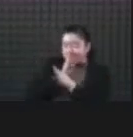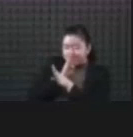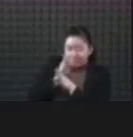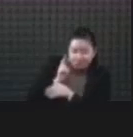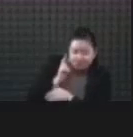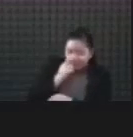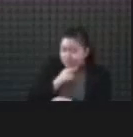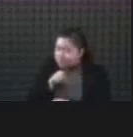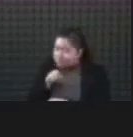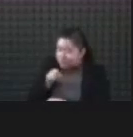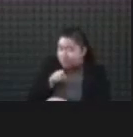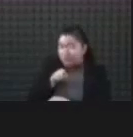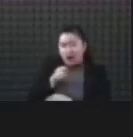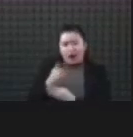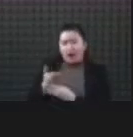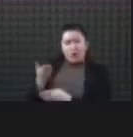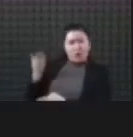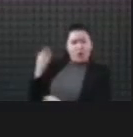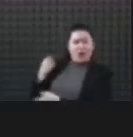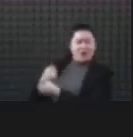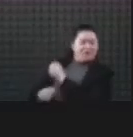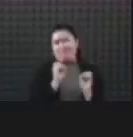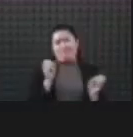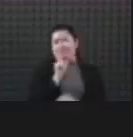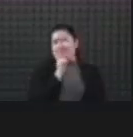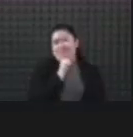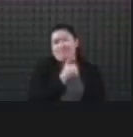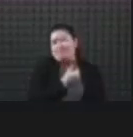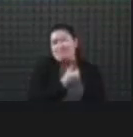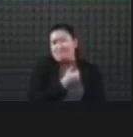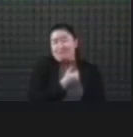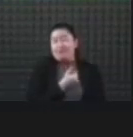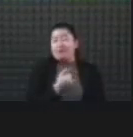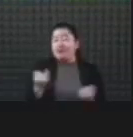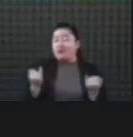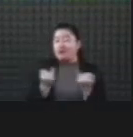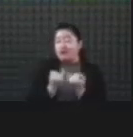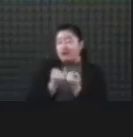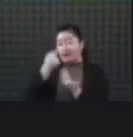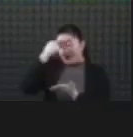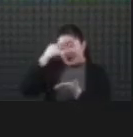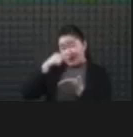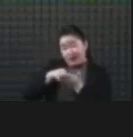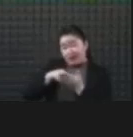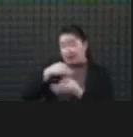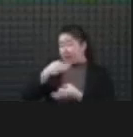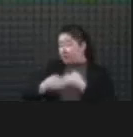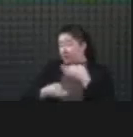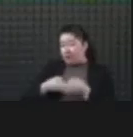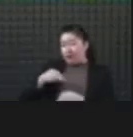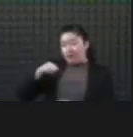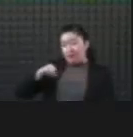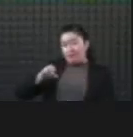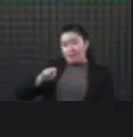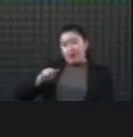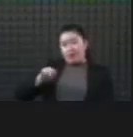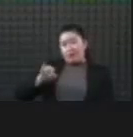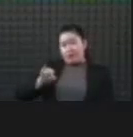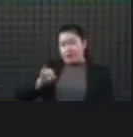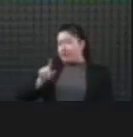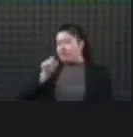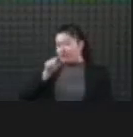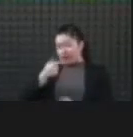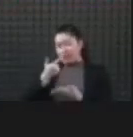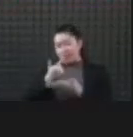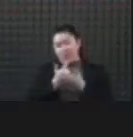el último gobierno sant martí también estaba ahí muchos que partiera en su